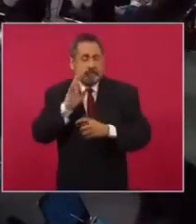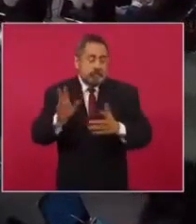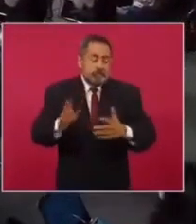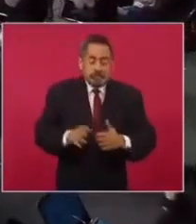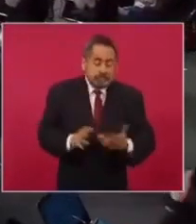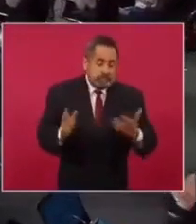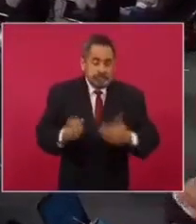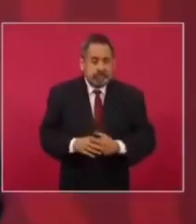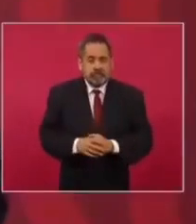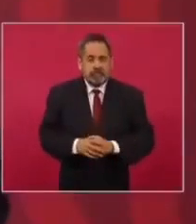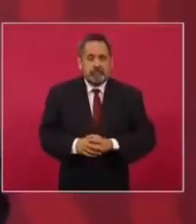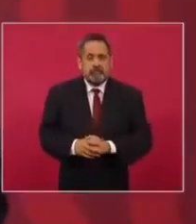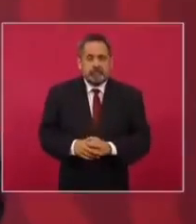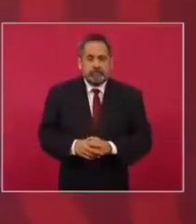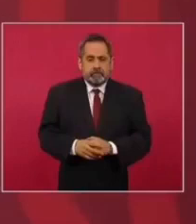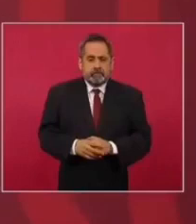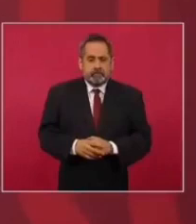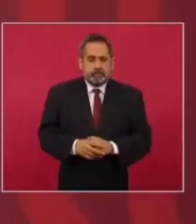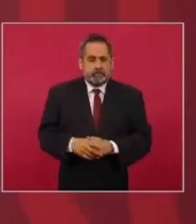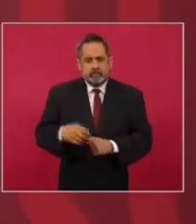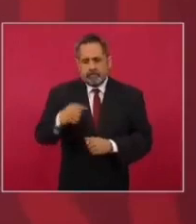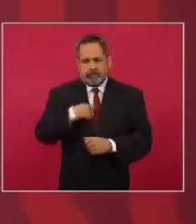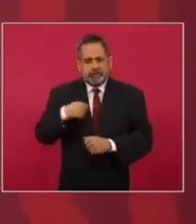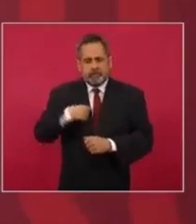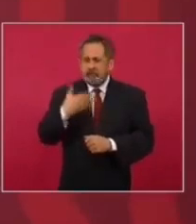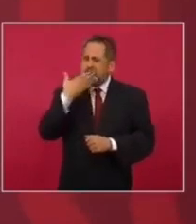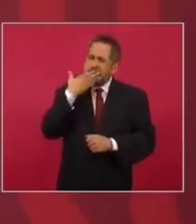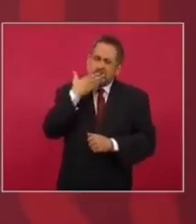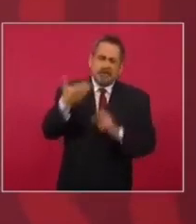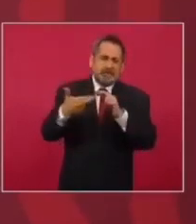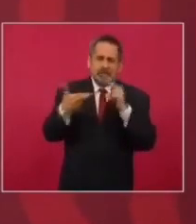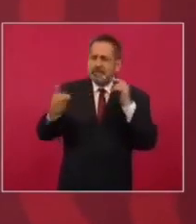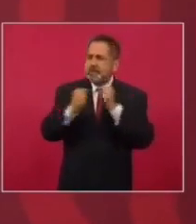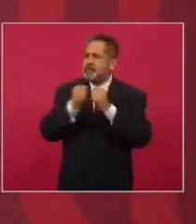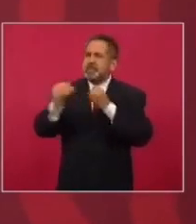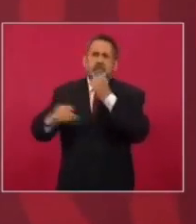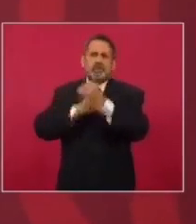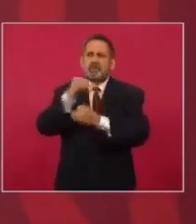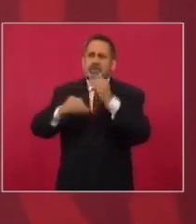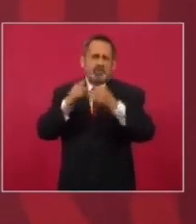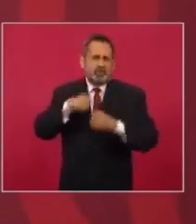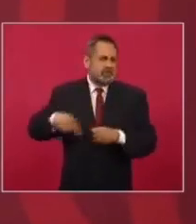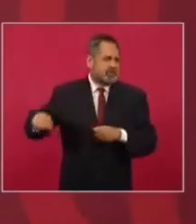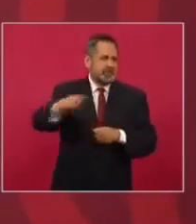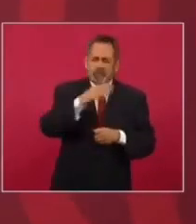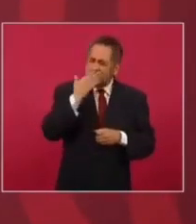nosotros tenemos buenas relaciones con todos